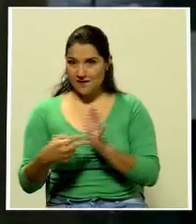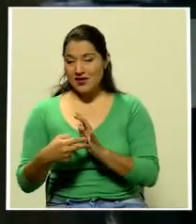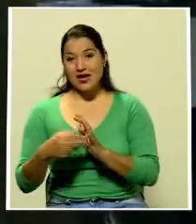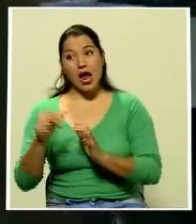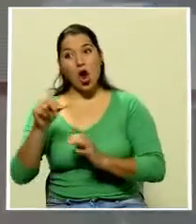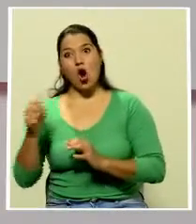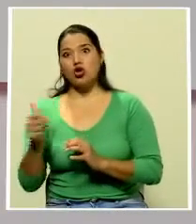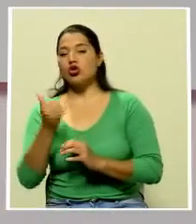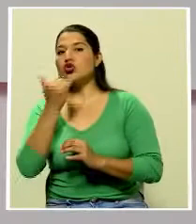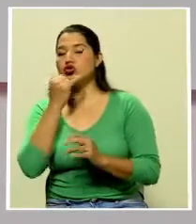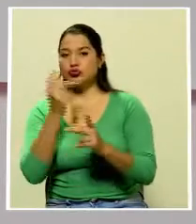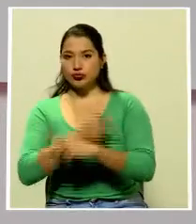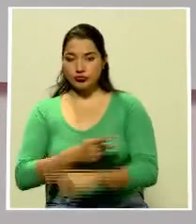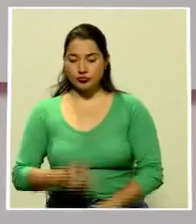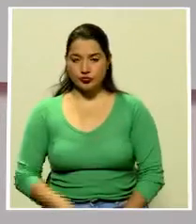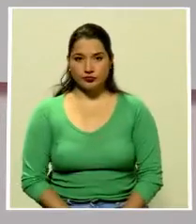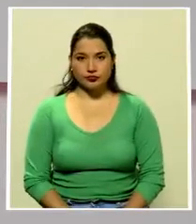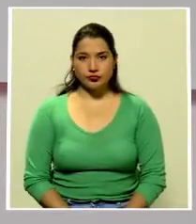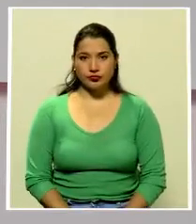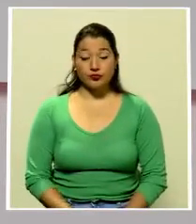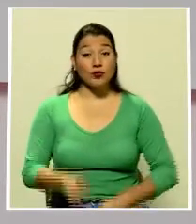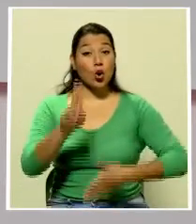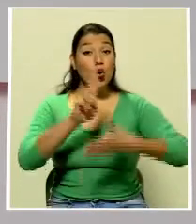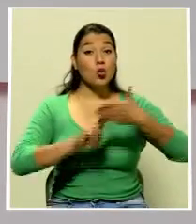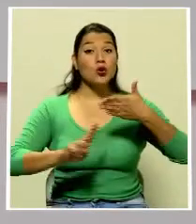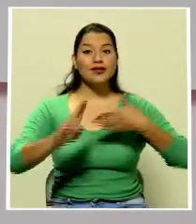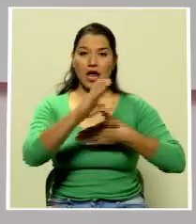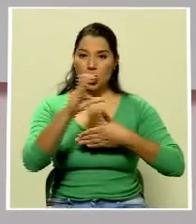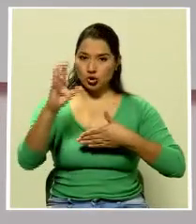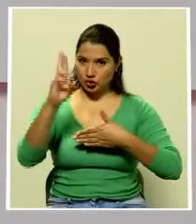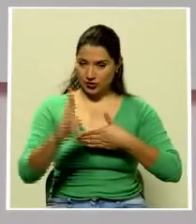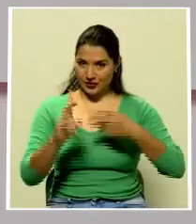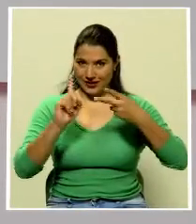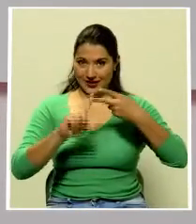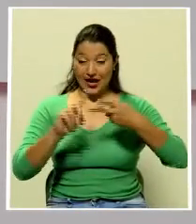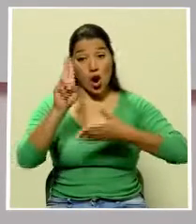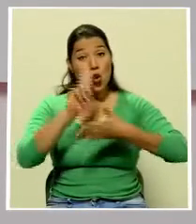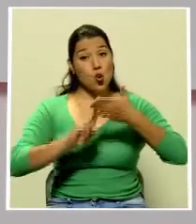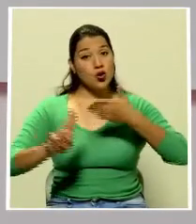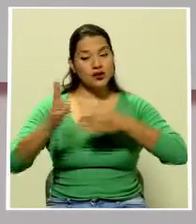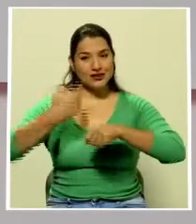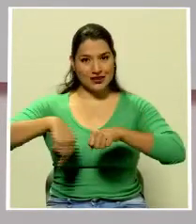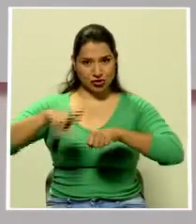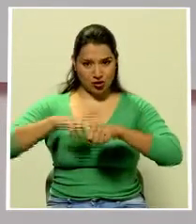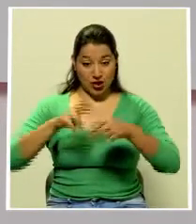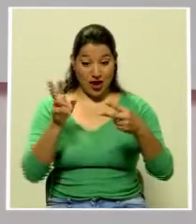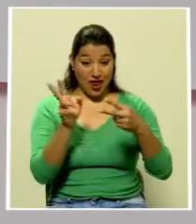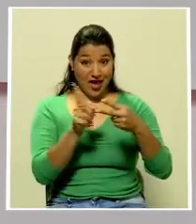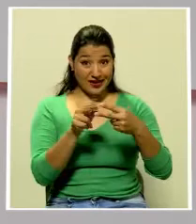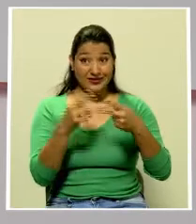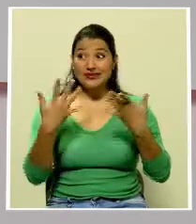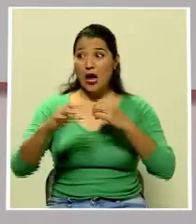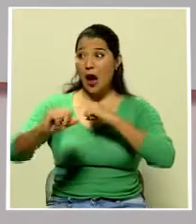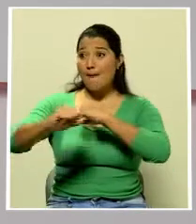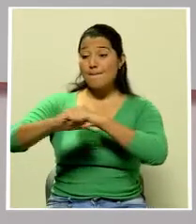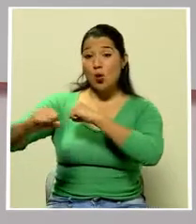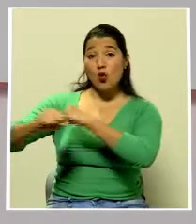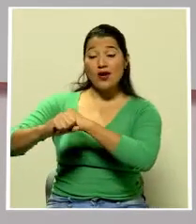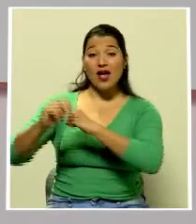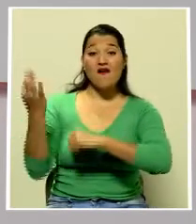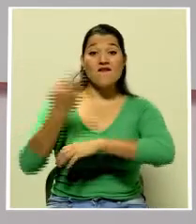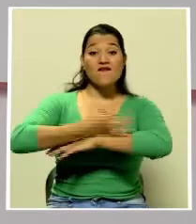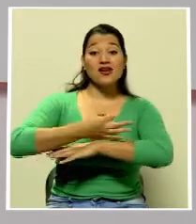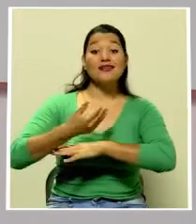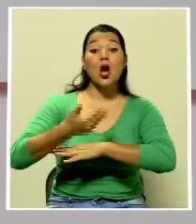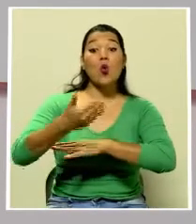mayor. La Universidad de Costa Rica y la Universidad Nacional publicaron las fechas sobre el proceso